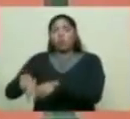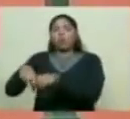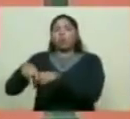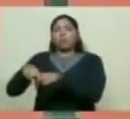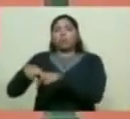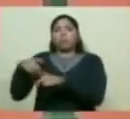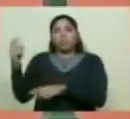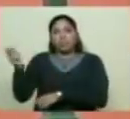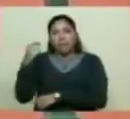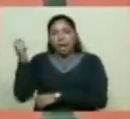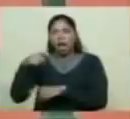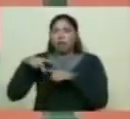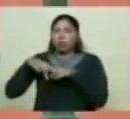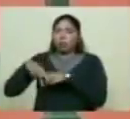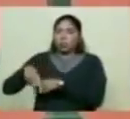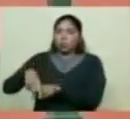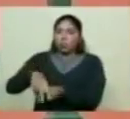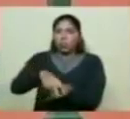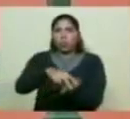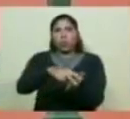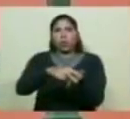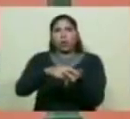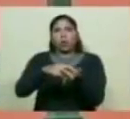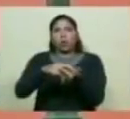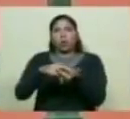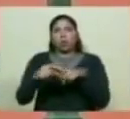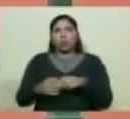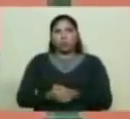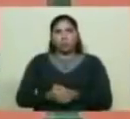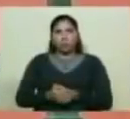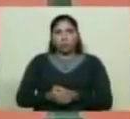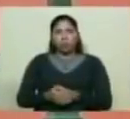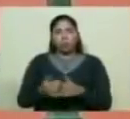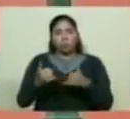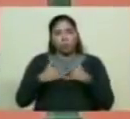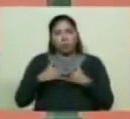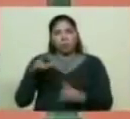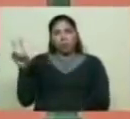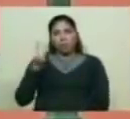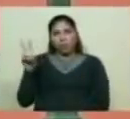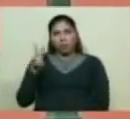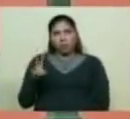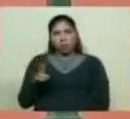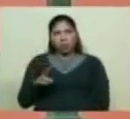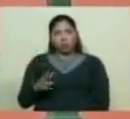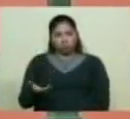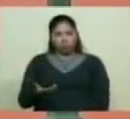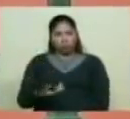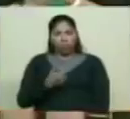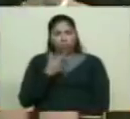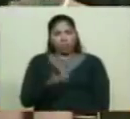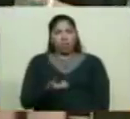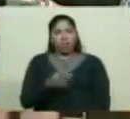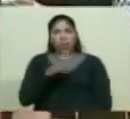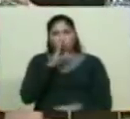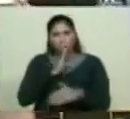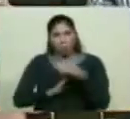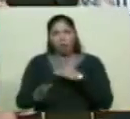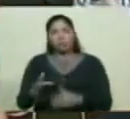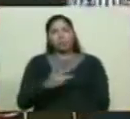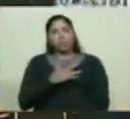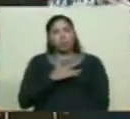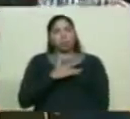eso lo hicimos nosotros los venezolanos las venezolanas digámoslo con humildad pero sintamos